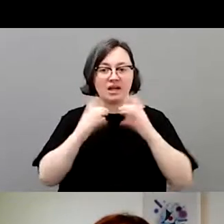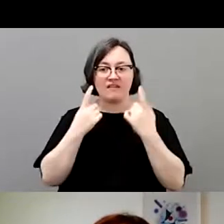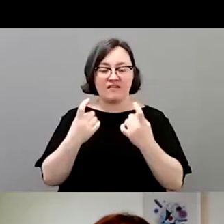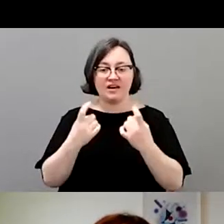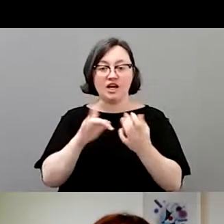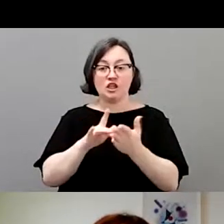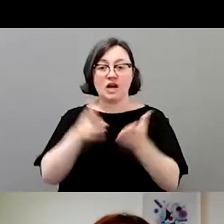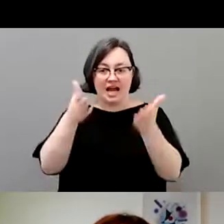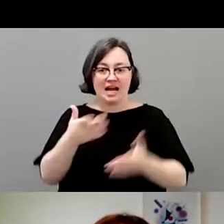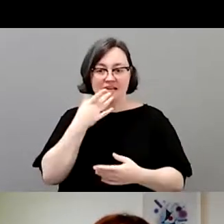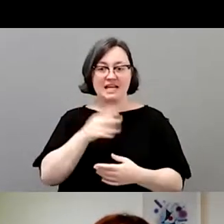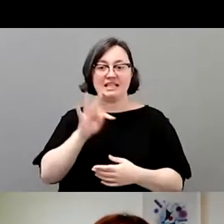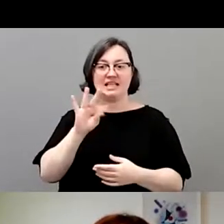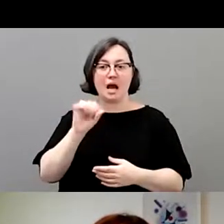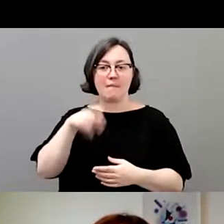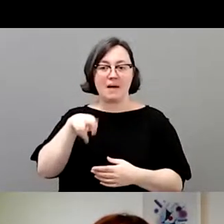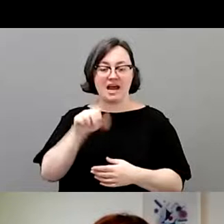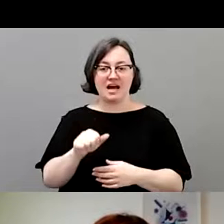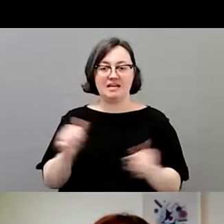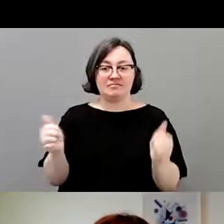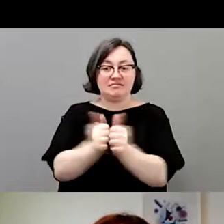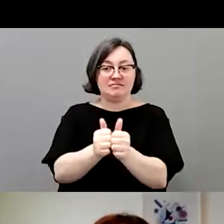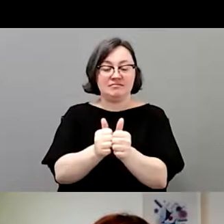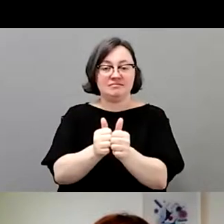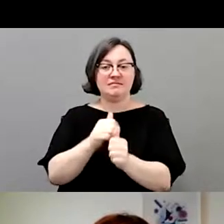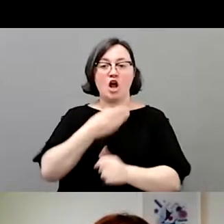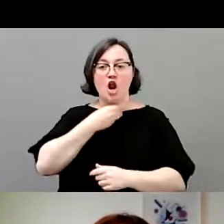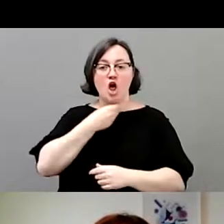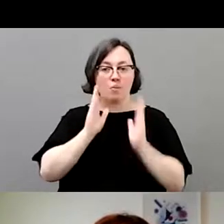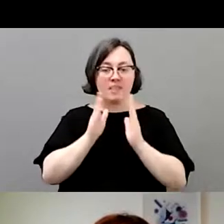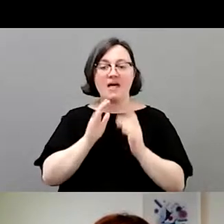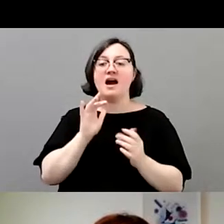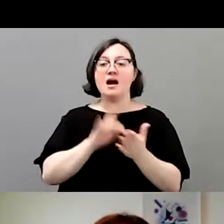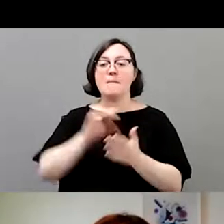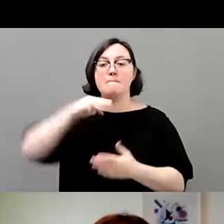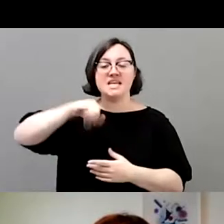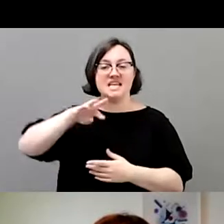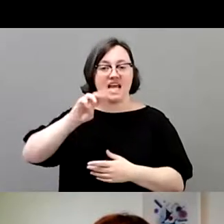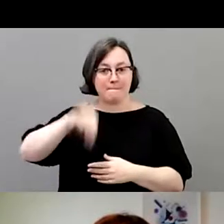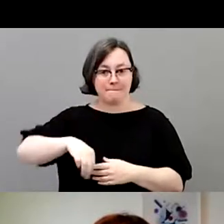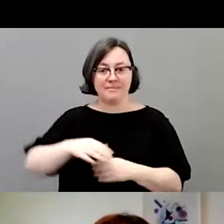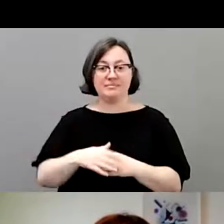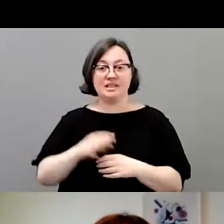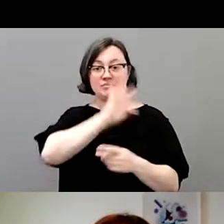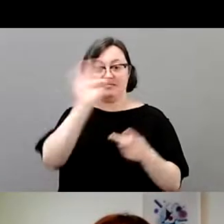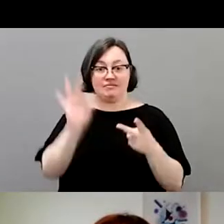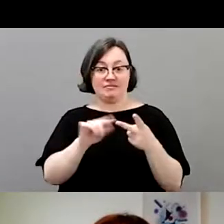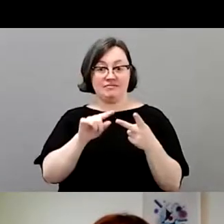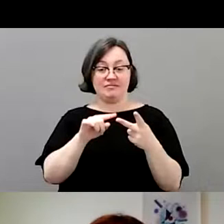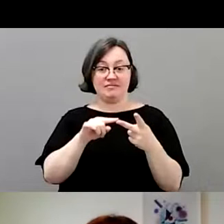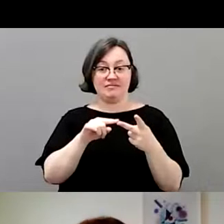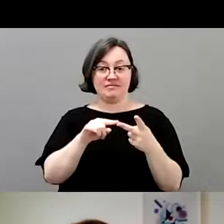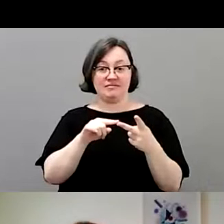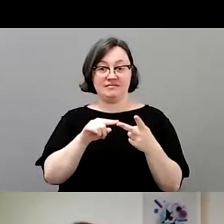caso tenemos a Tamara, la cual viene acompañada por su logopeda Miriam. Y a continuación, vamos,